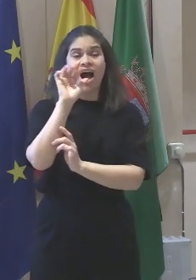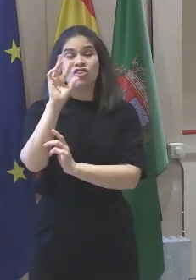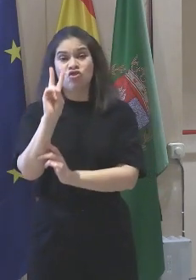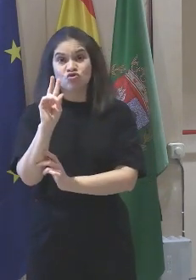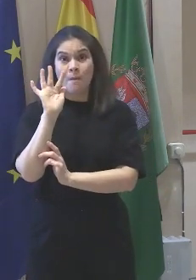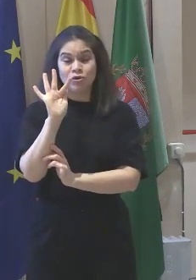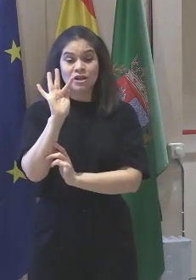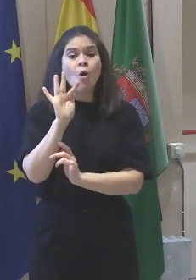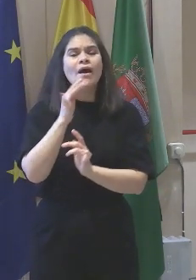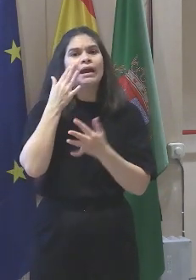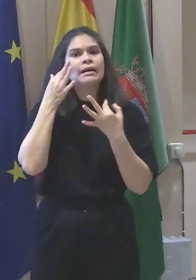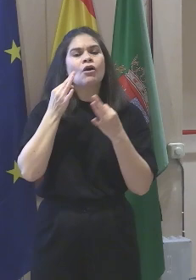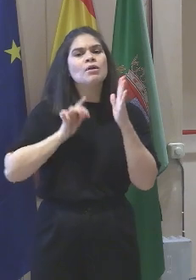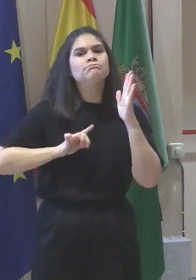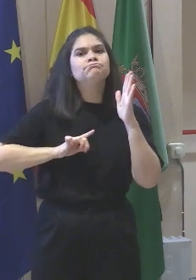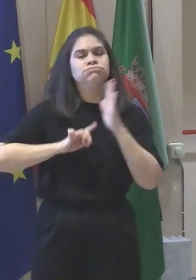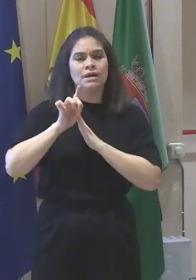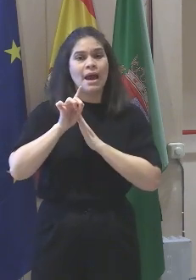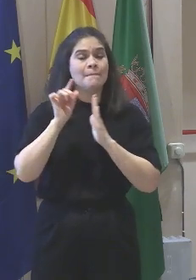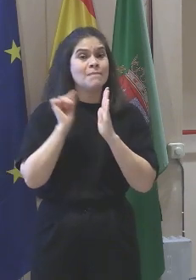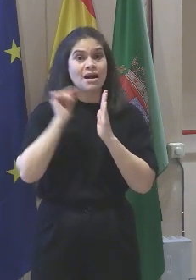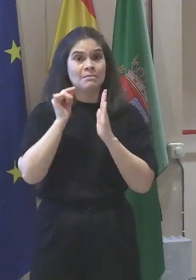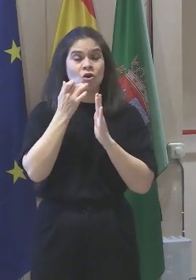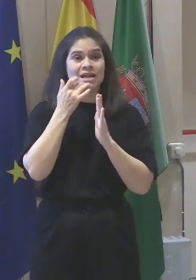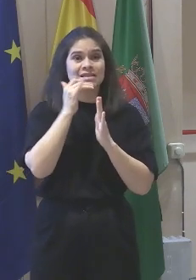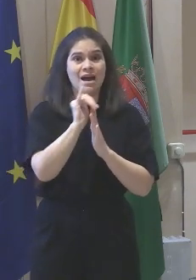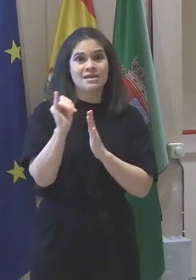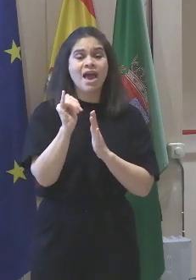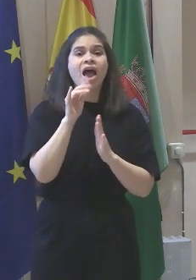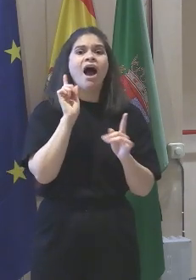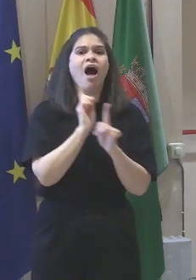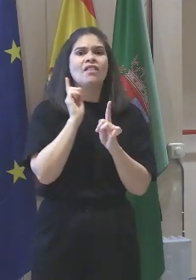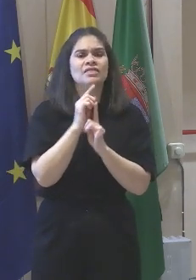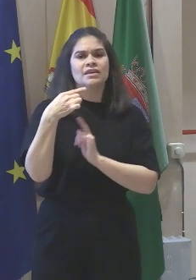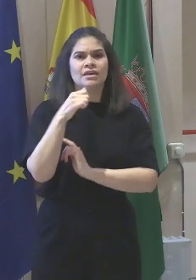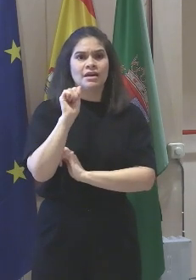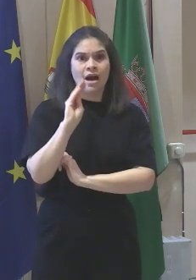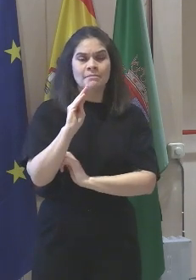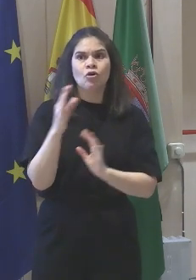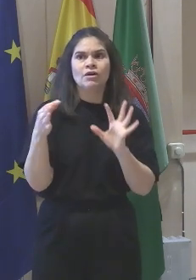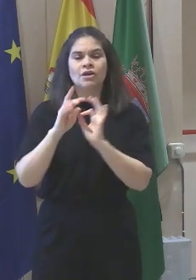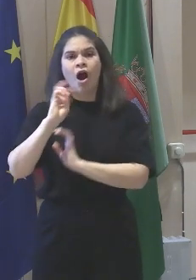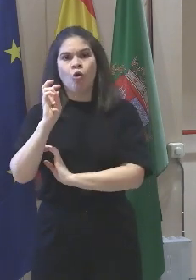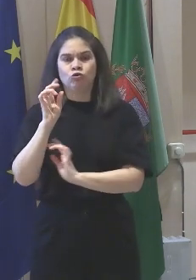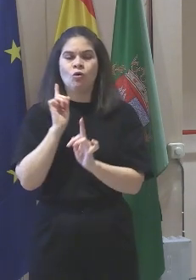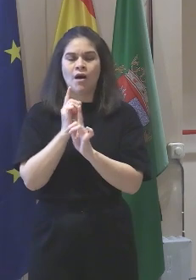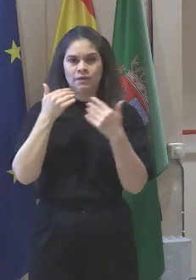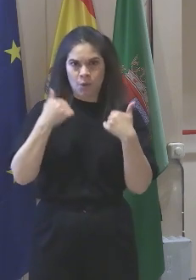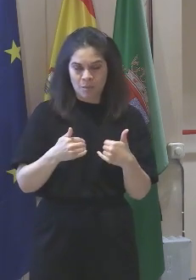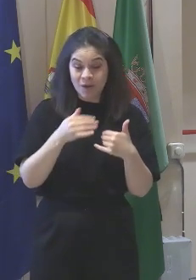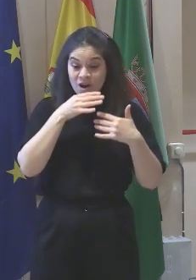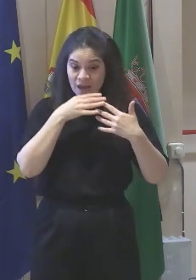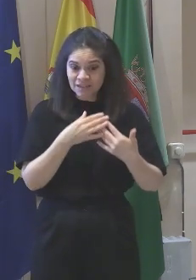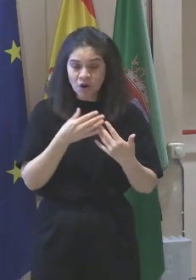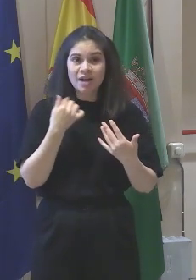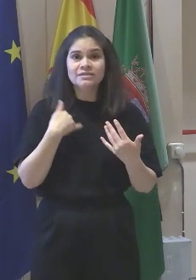progresión es más rápido que si tenemos anti-GAT en combinación con otro anticuerpo. Y aunque hasta ahora